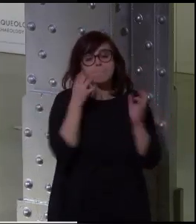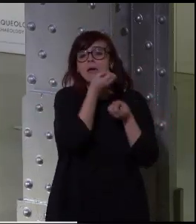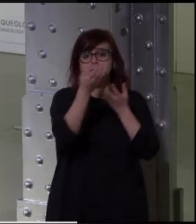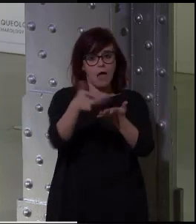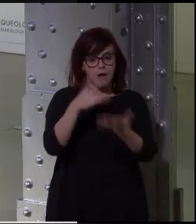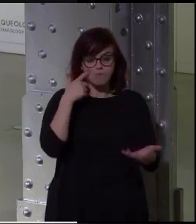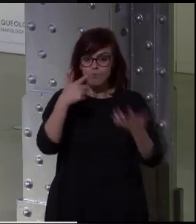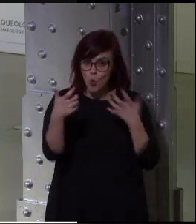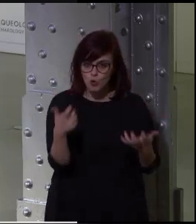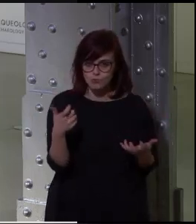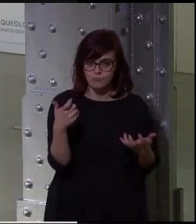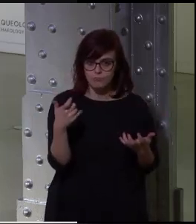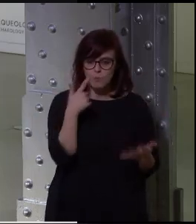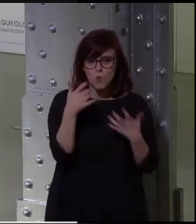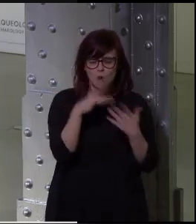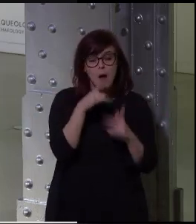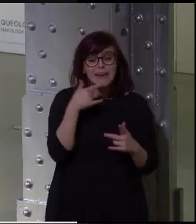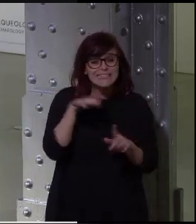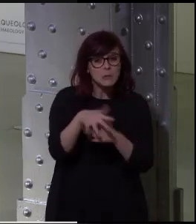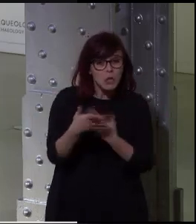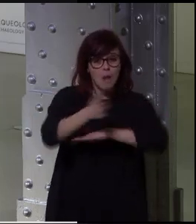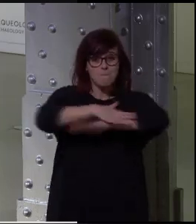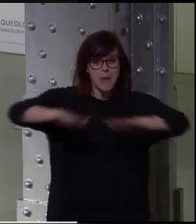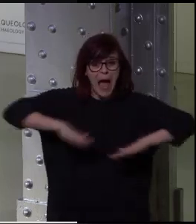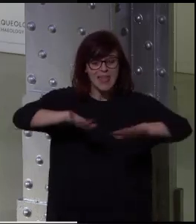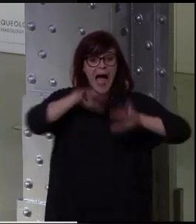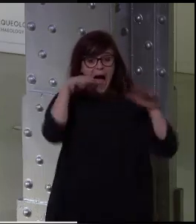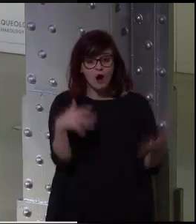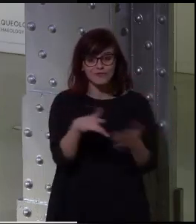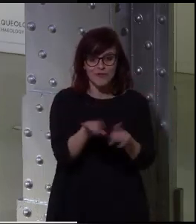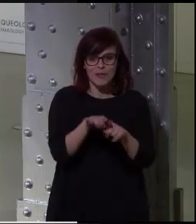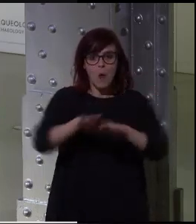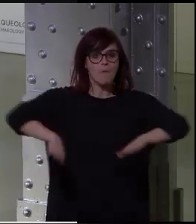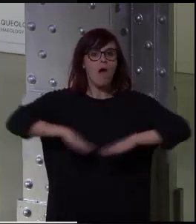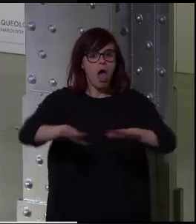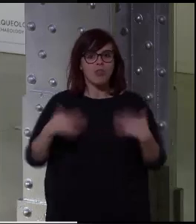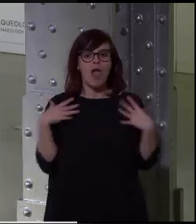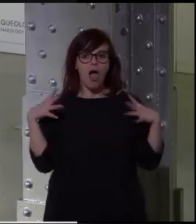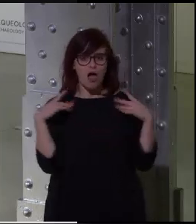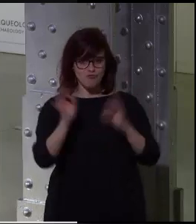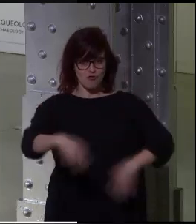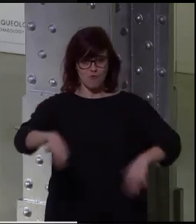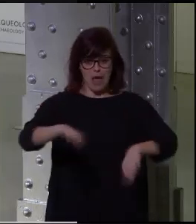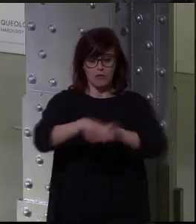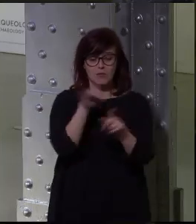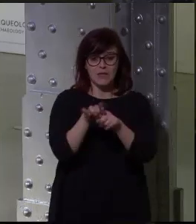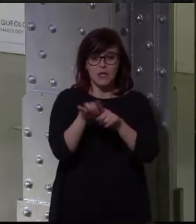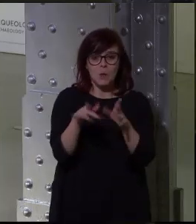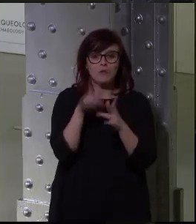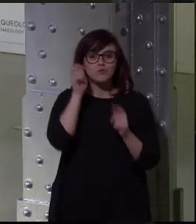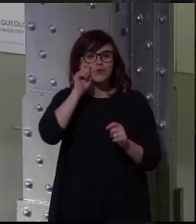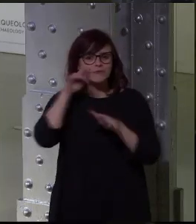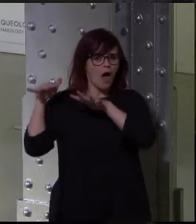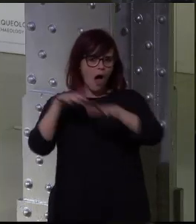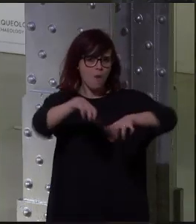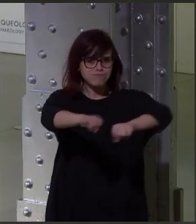mensaje impactante. Eso es lo que había en las playas donde ahora estamos bañándonos y están llenas de